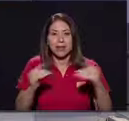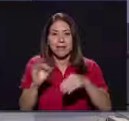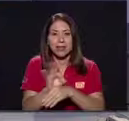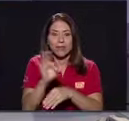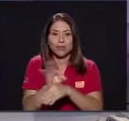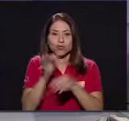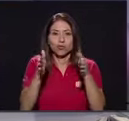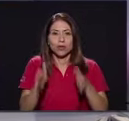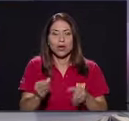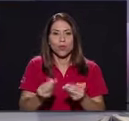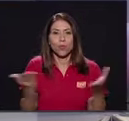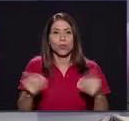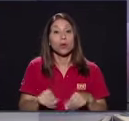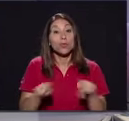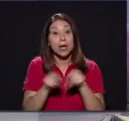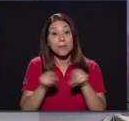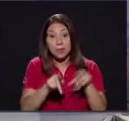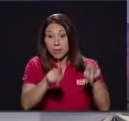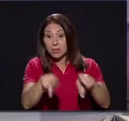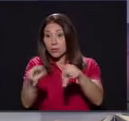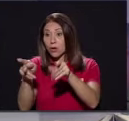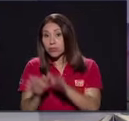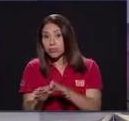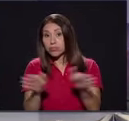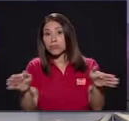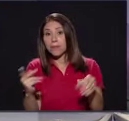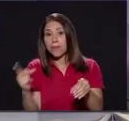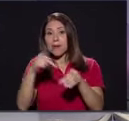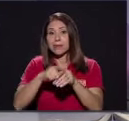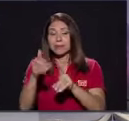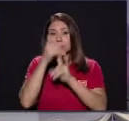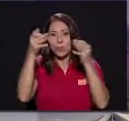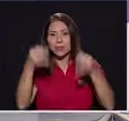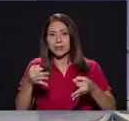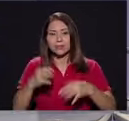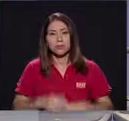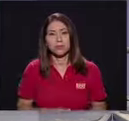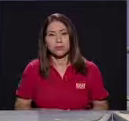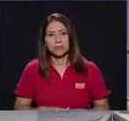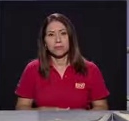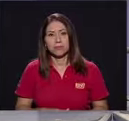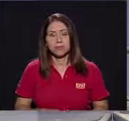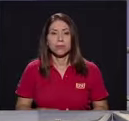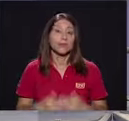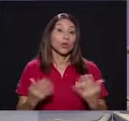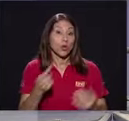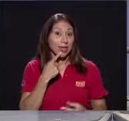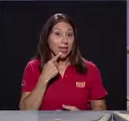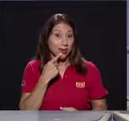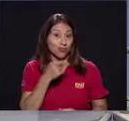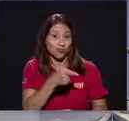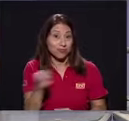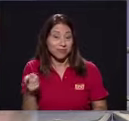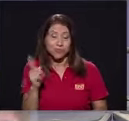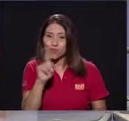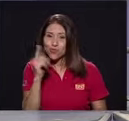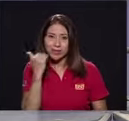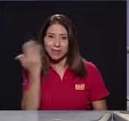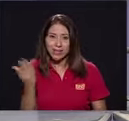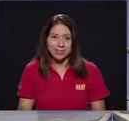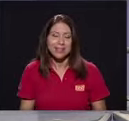funcionario público, a nivel incluso del ciudadano como participante en los procesos de toma de decisión. Como bien lo señalaron, no es fácil, esto se ha